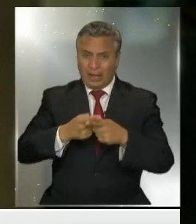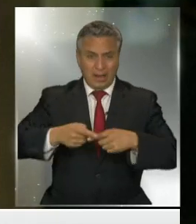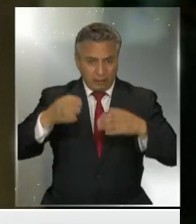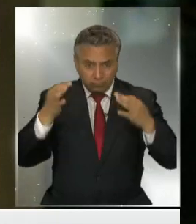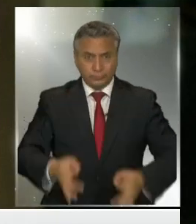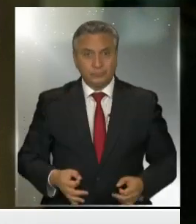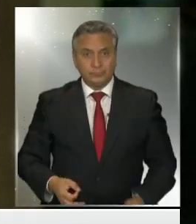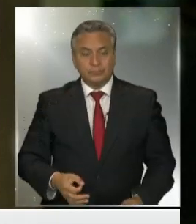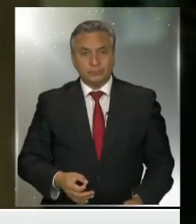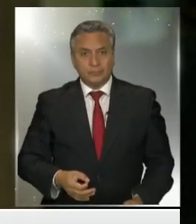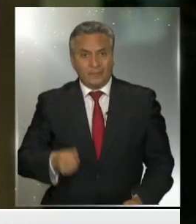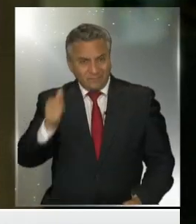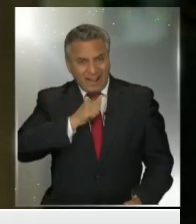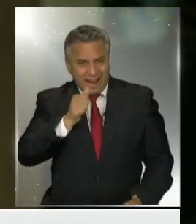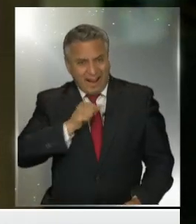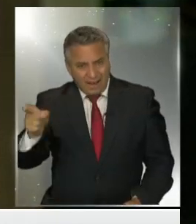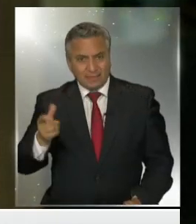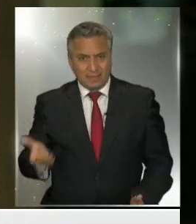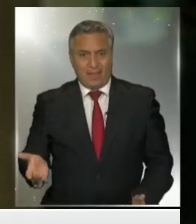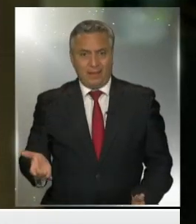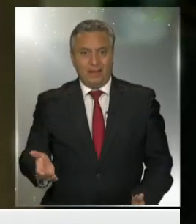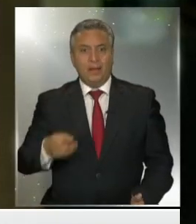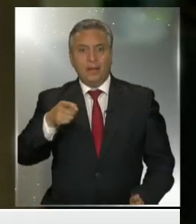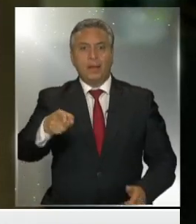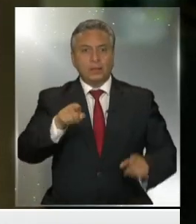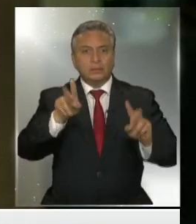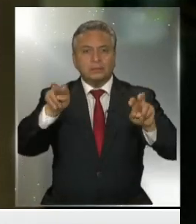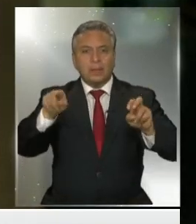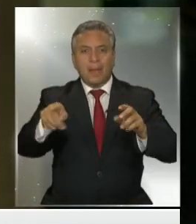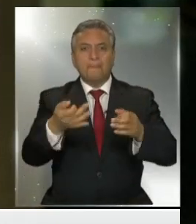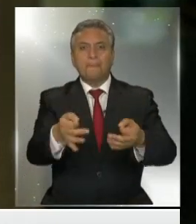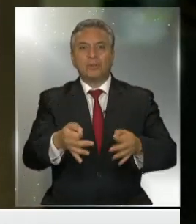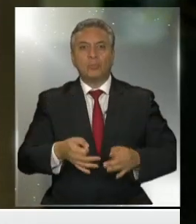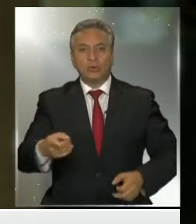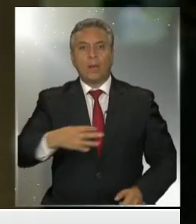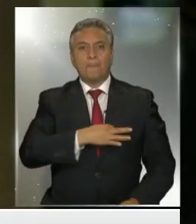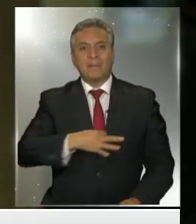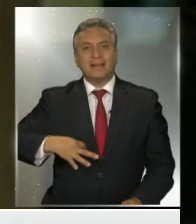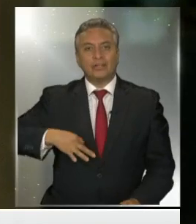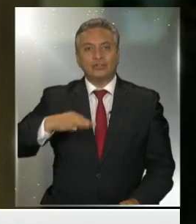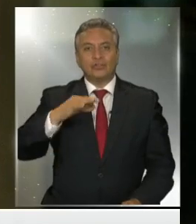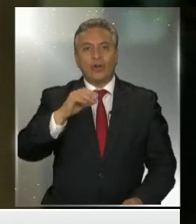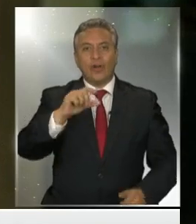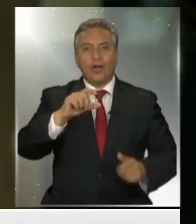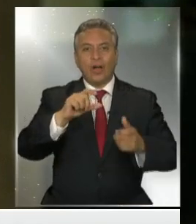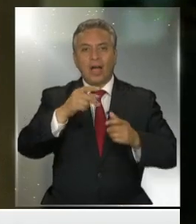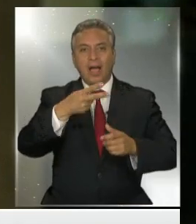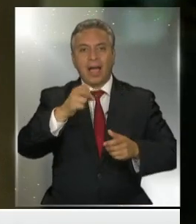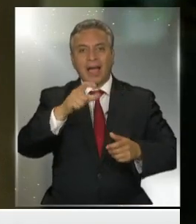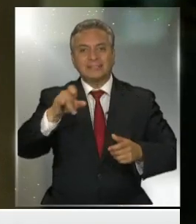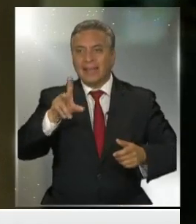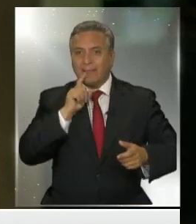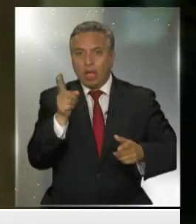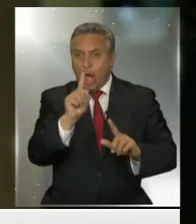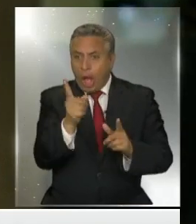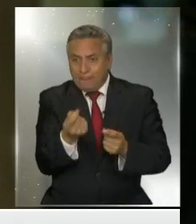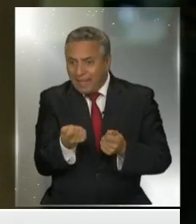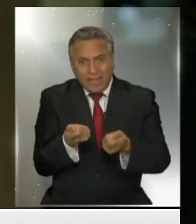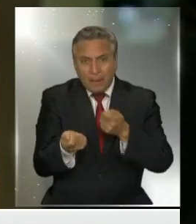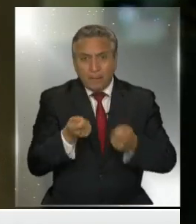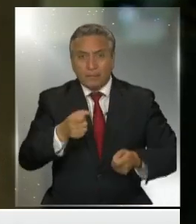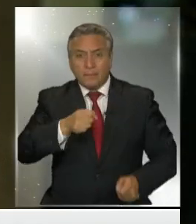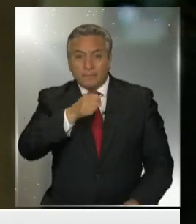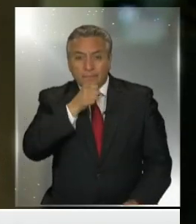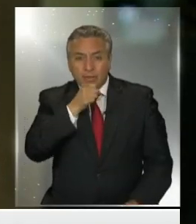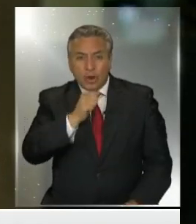anterior el presupuesto tuvimos ministro asiente que estuvo regateando el reajuste para las pensiones de los